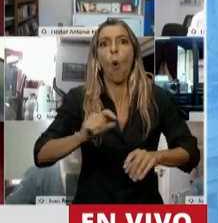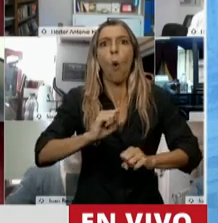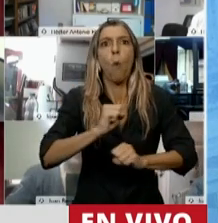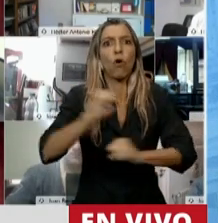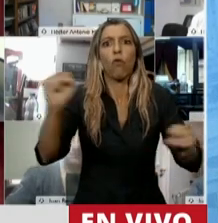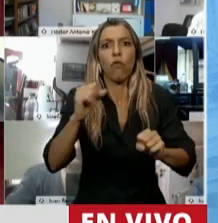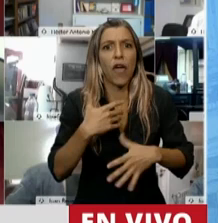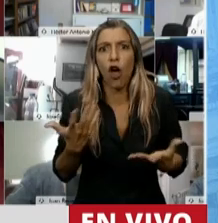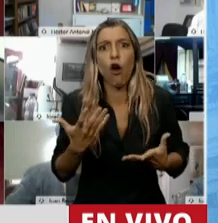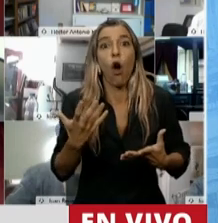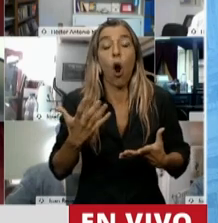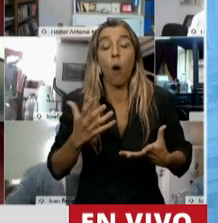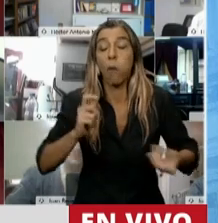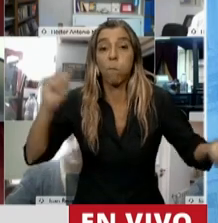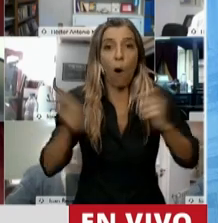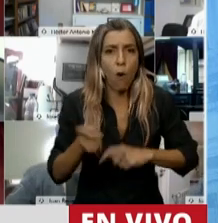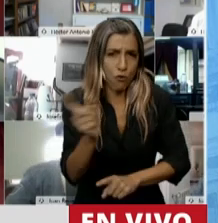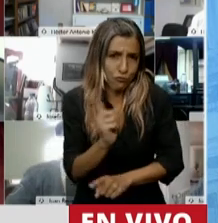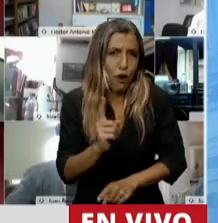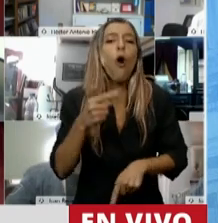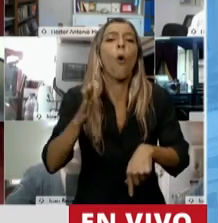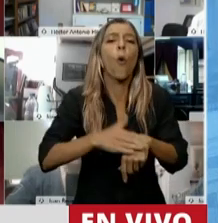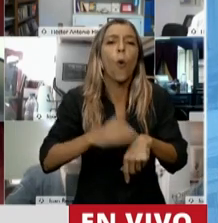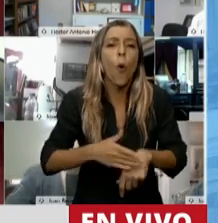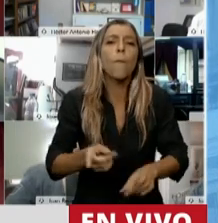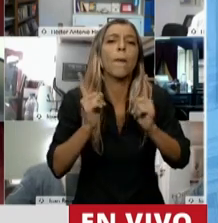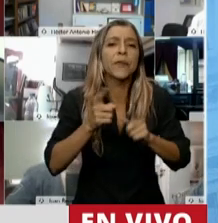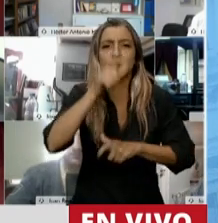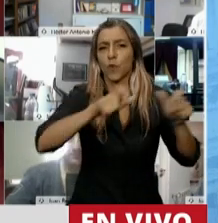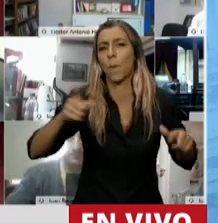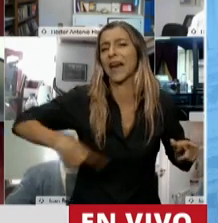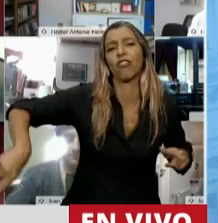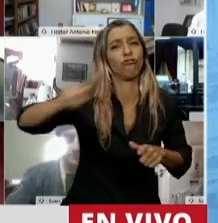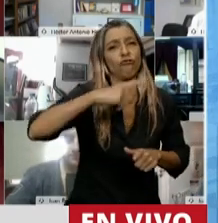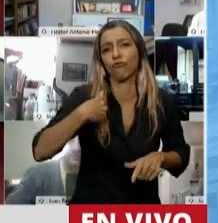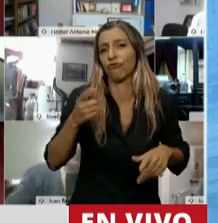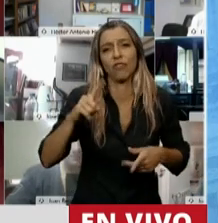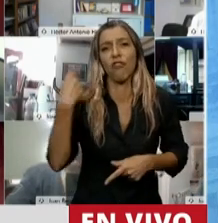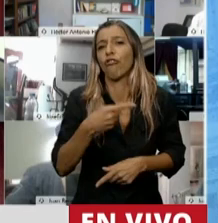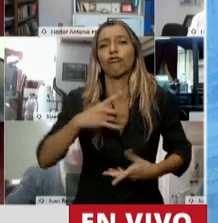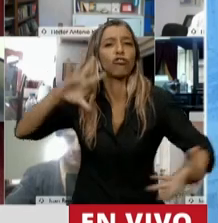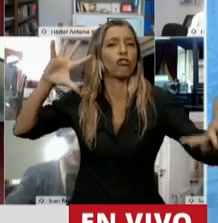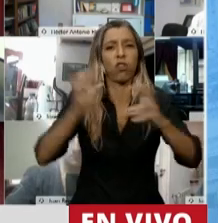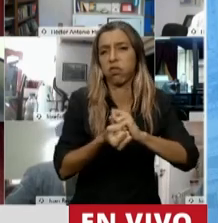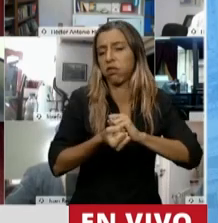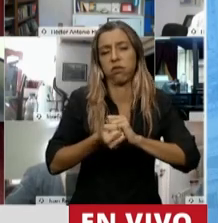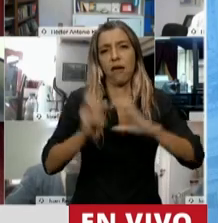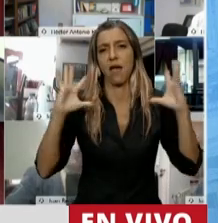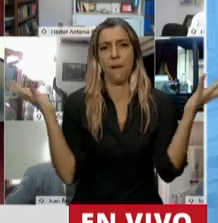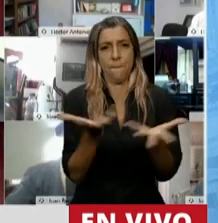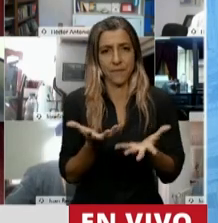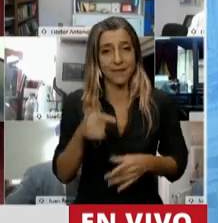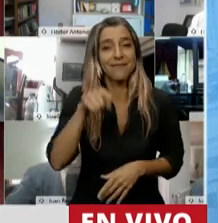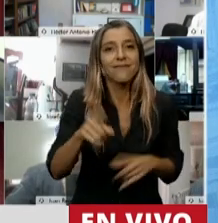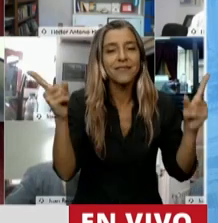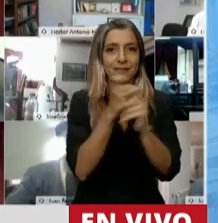resultado de la acción humana, de la depredación que nosotros y nosotras hacemos de nuestro medio ambiente. Este es el problema en el que estamos